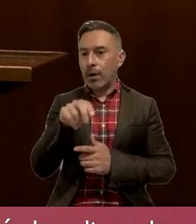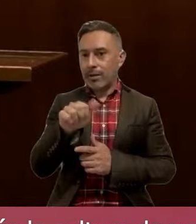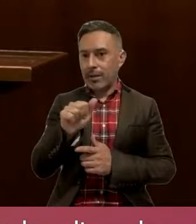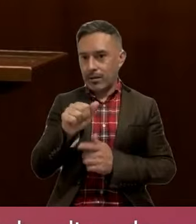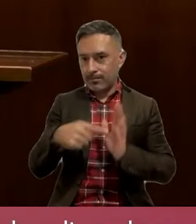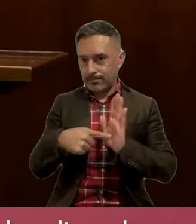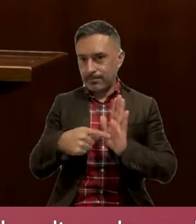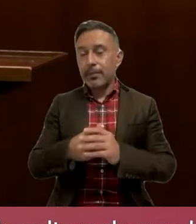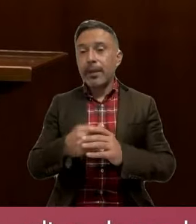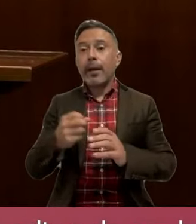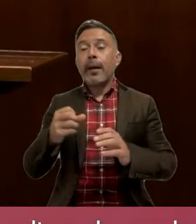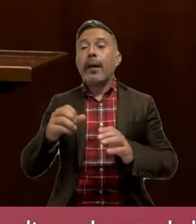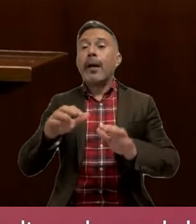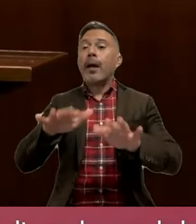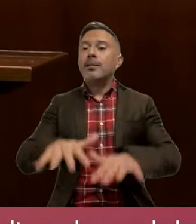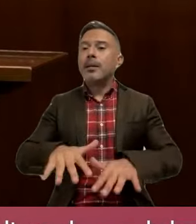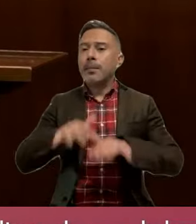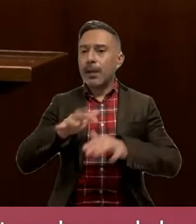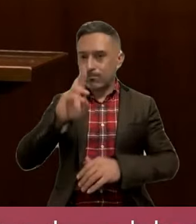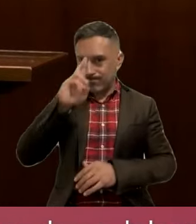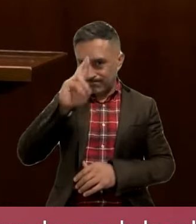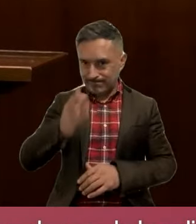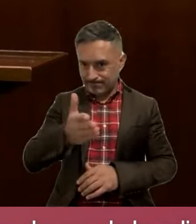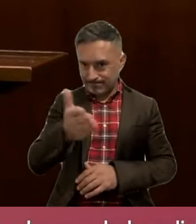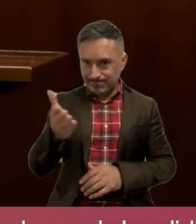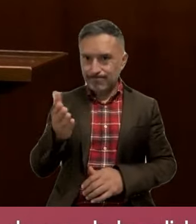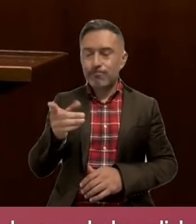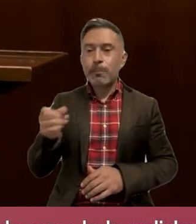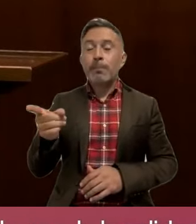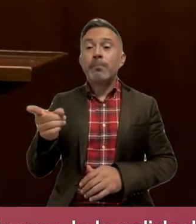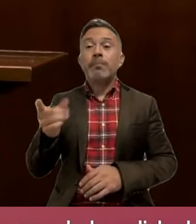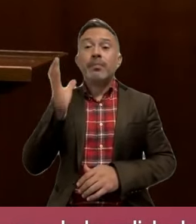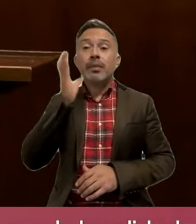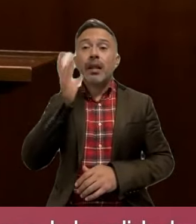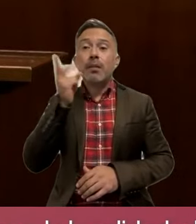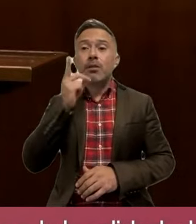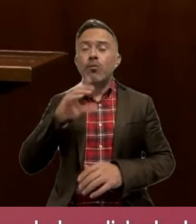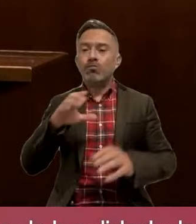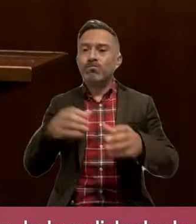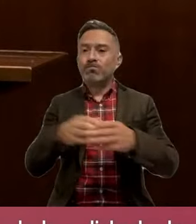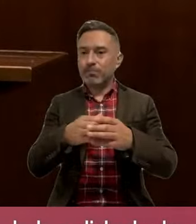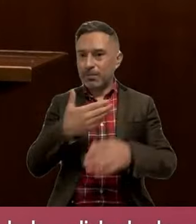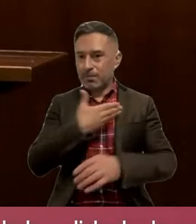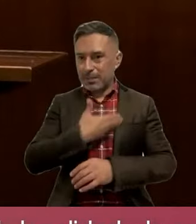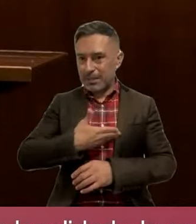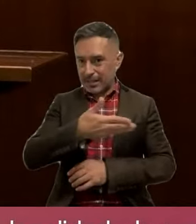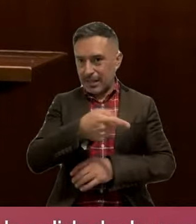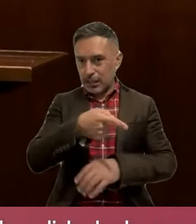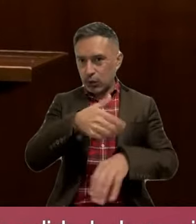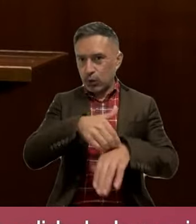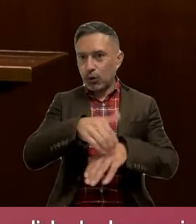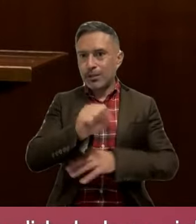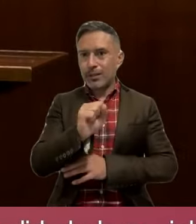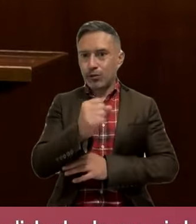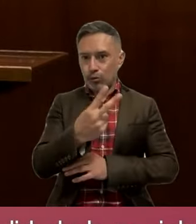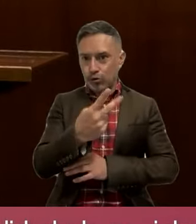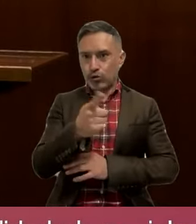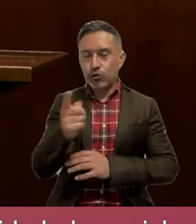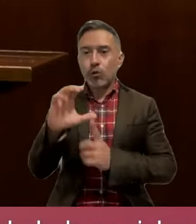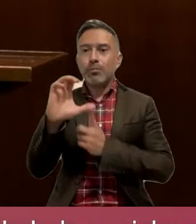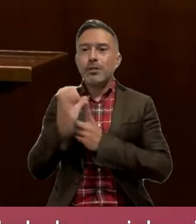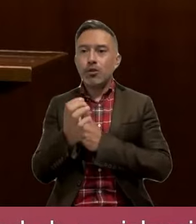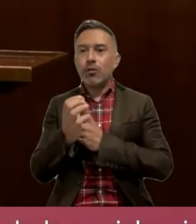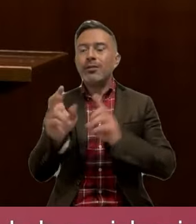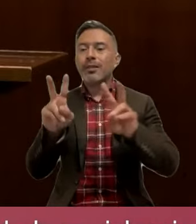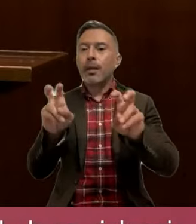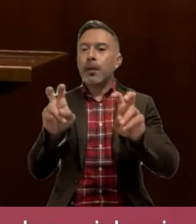Honorable Asamblea, la Presidencia de la 62 Legislatura encomendó a la Comisión Legislativa de la